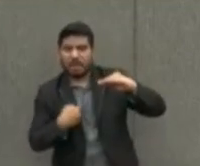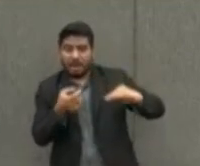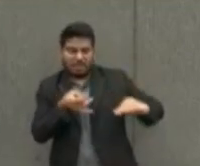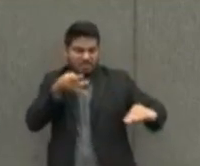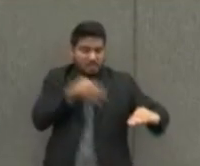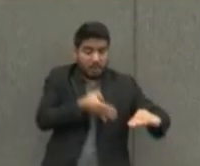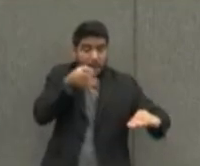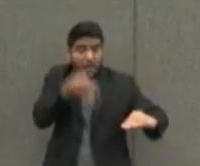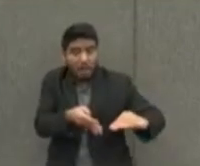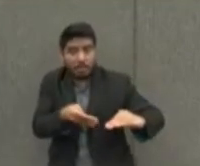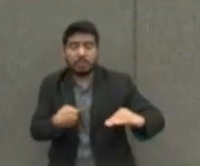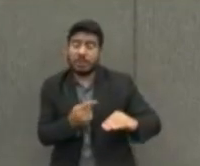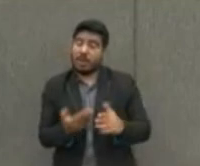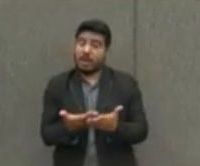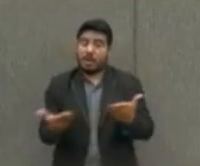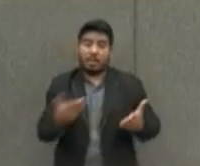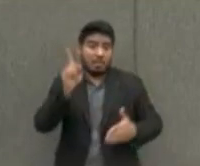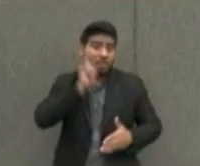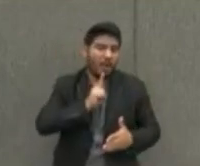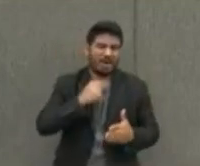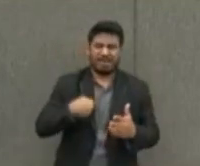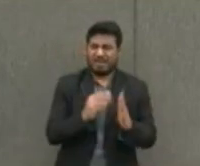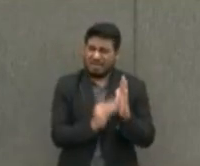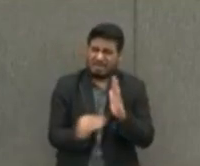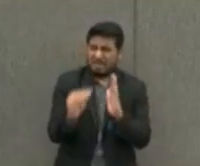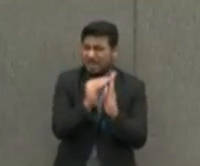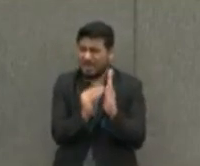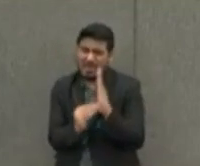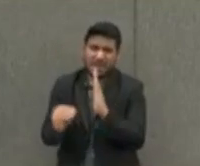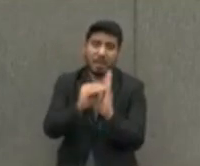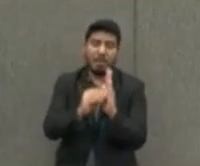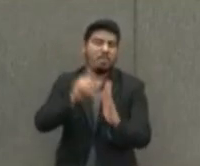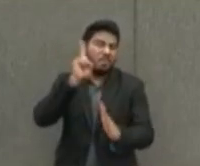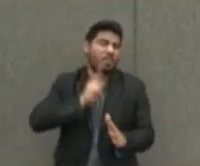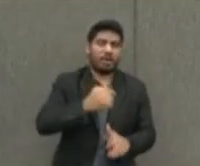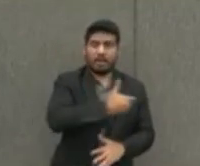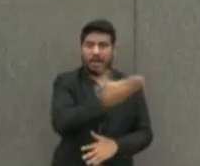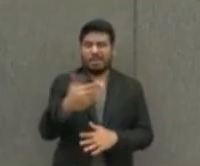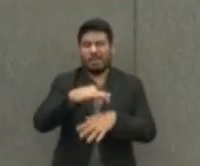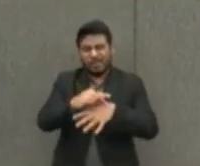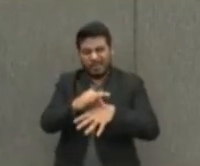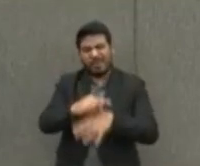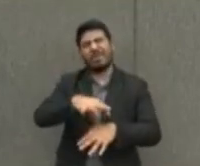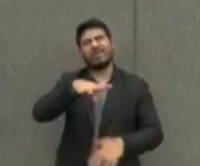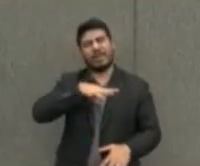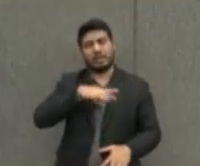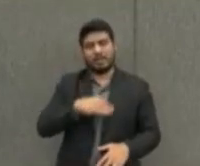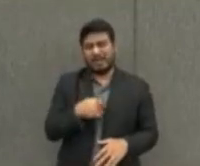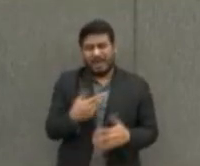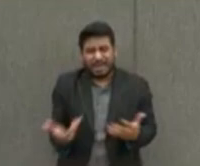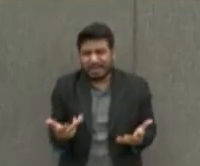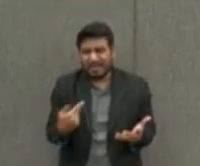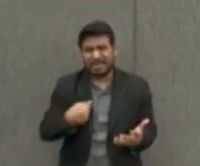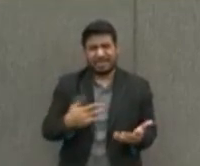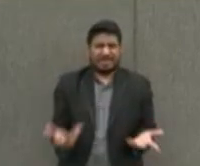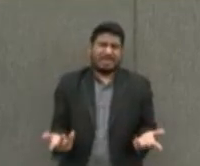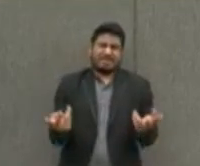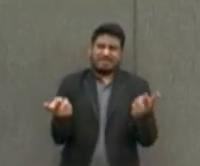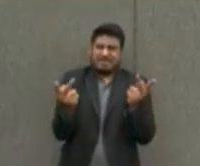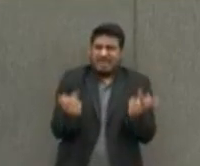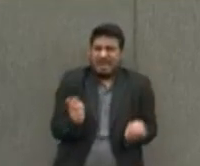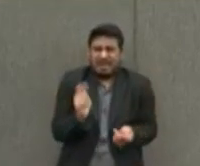millones de mujeres rurales que paradójicamente tienen jornadas de trabajo de hasta